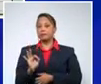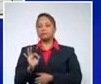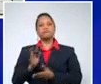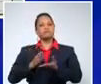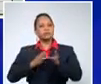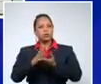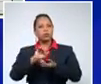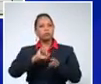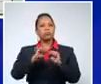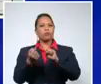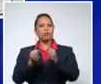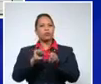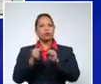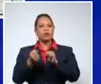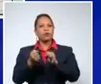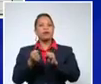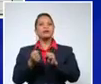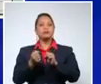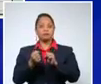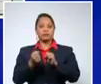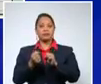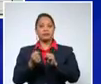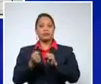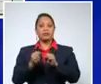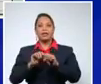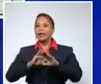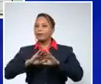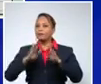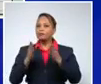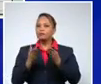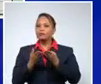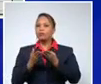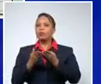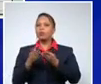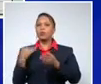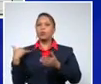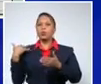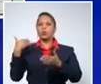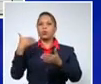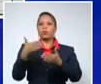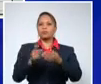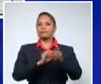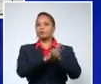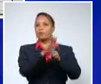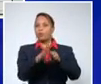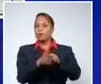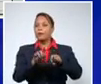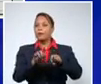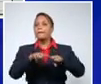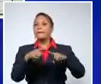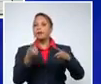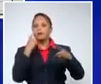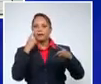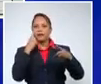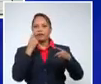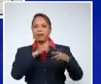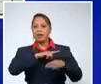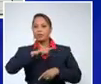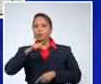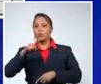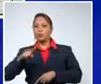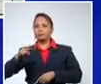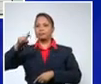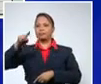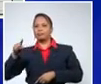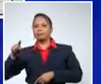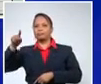control durante gran parte de toda la pandemia, pero que lamentablemente, y se puede ver ahí en el gráfico,